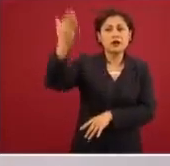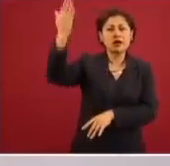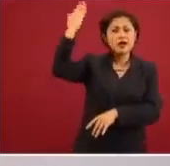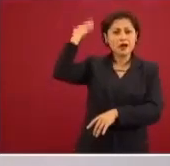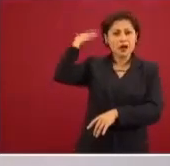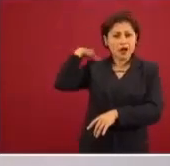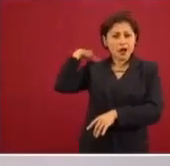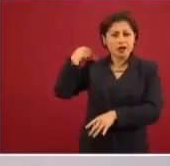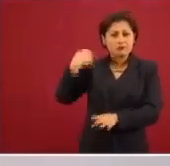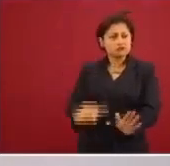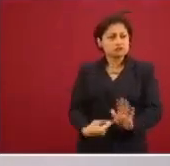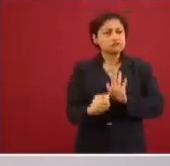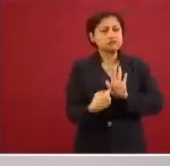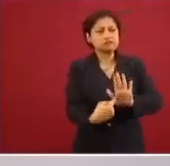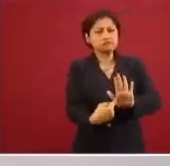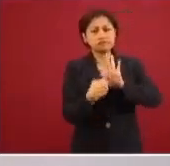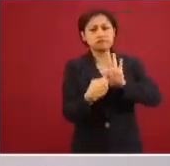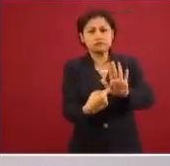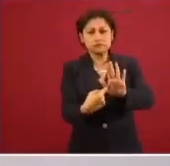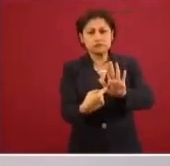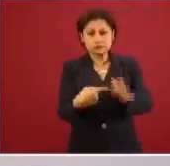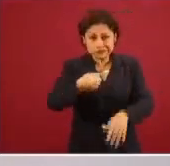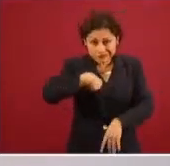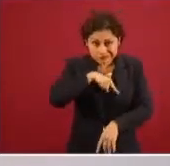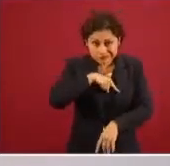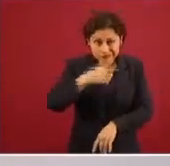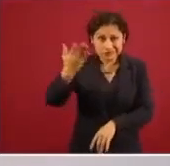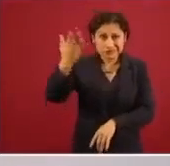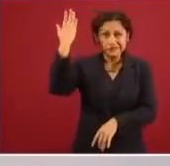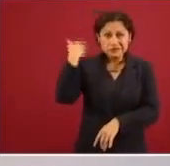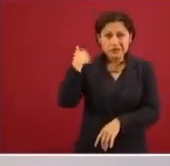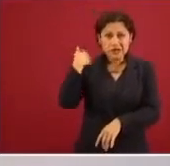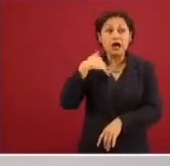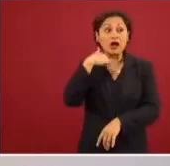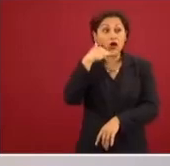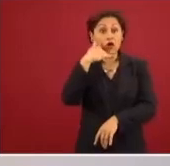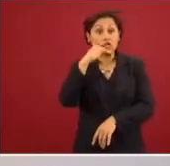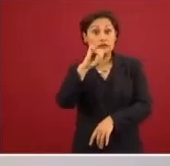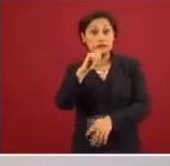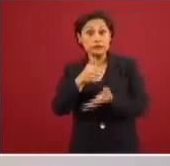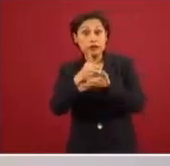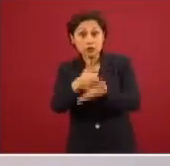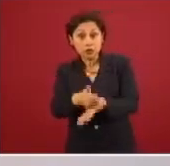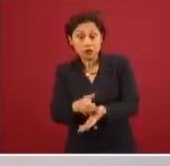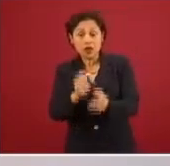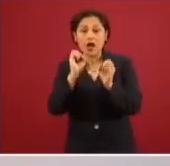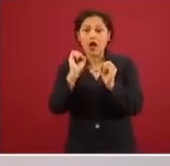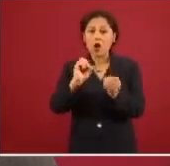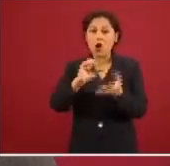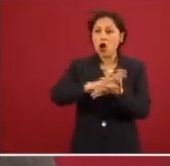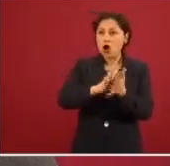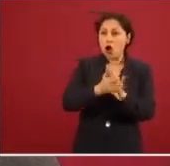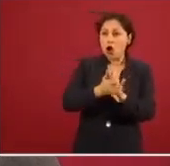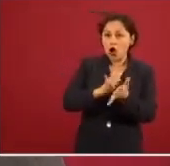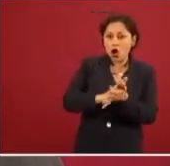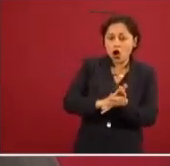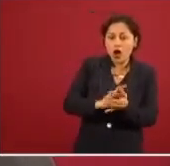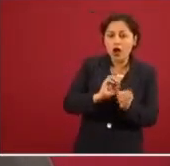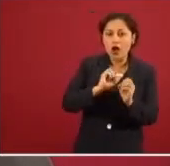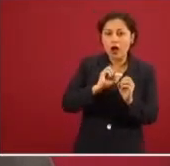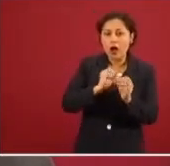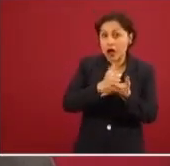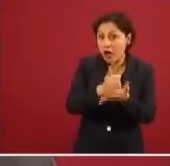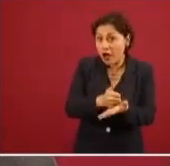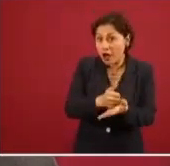a mantener la corrupción, de que se iba a mantener la impunidad, de que